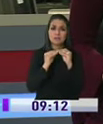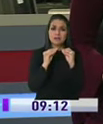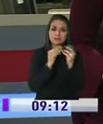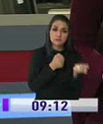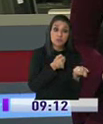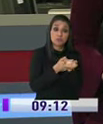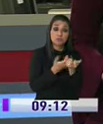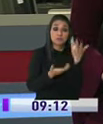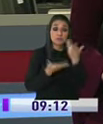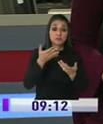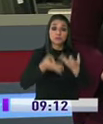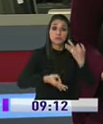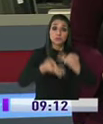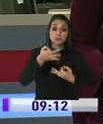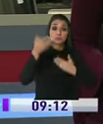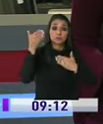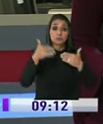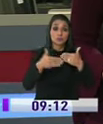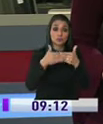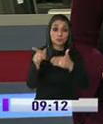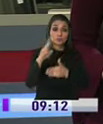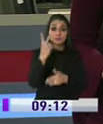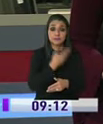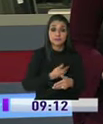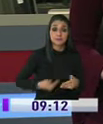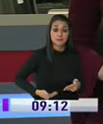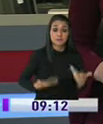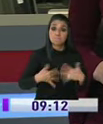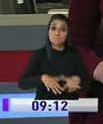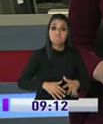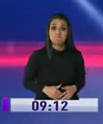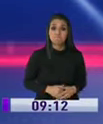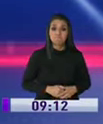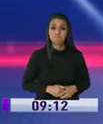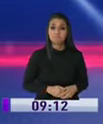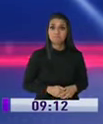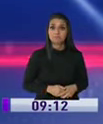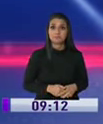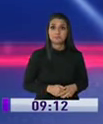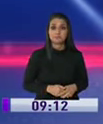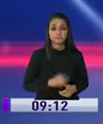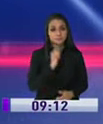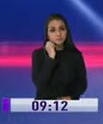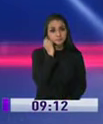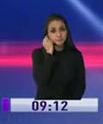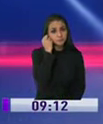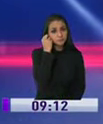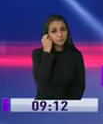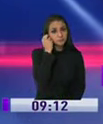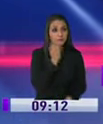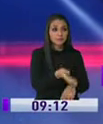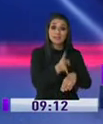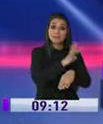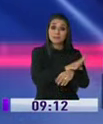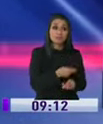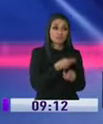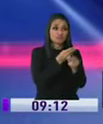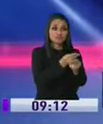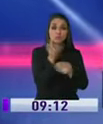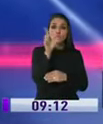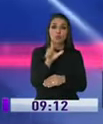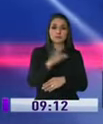de apoyo a un posible juicio político en contra del segundo mandatario. La notificación llegó a la Asamblea minutos antes del mediodía